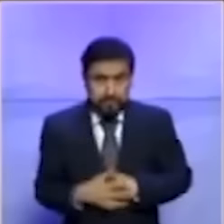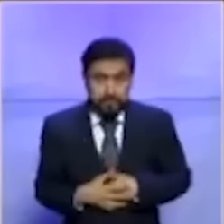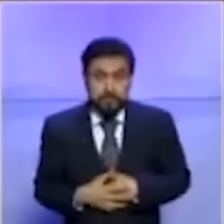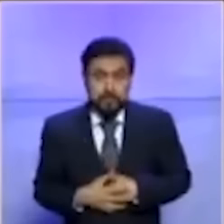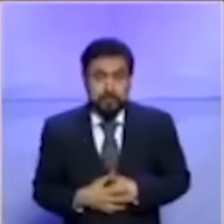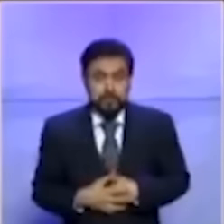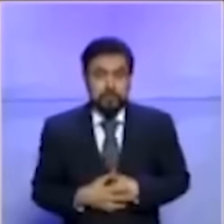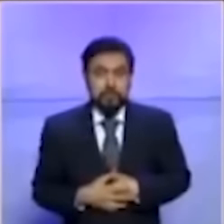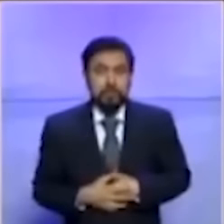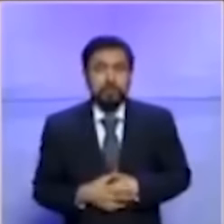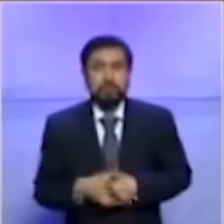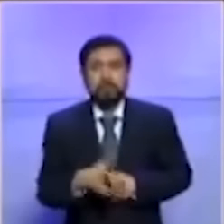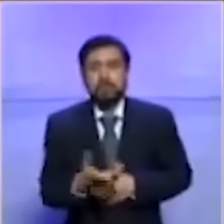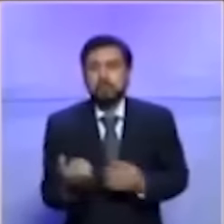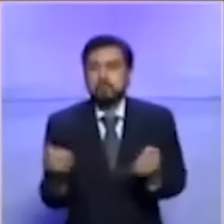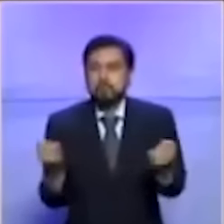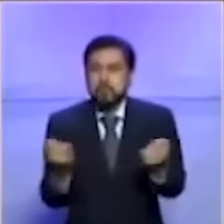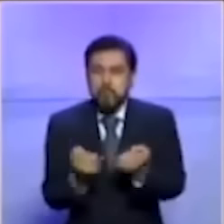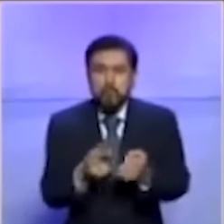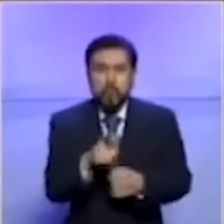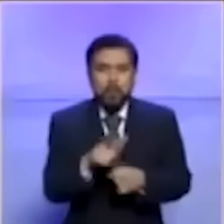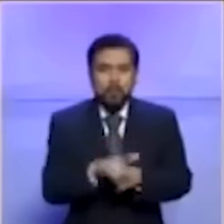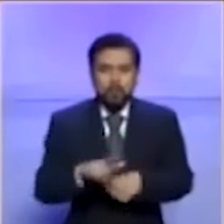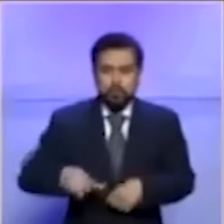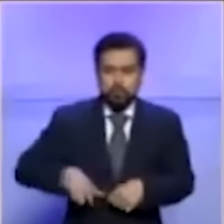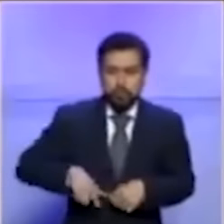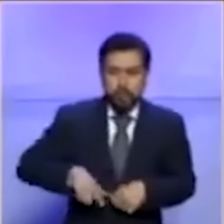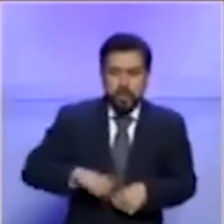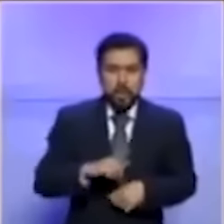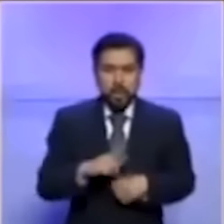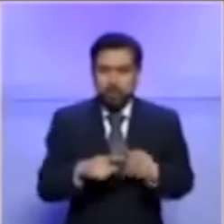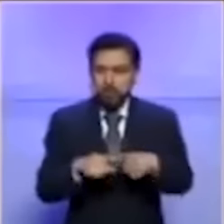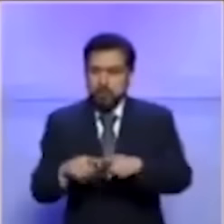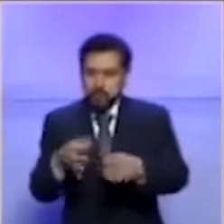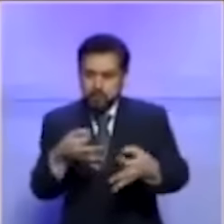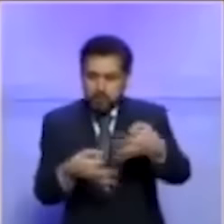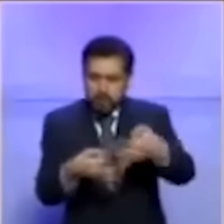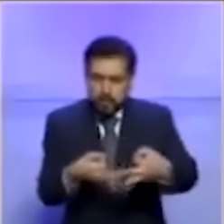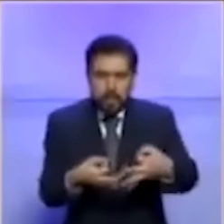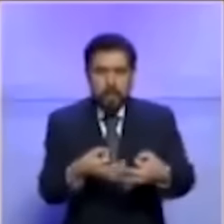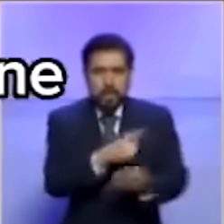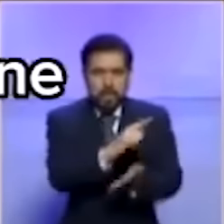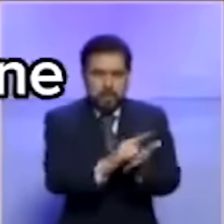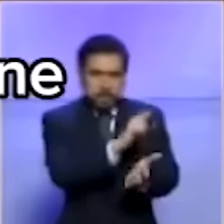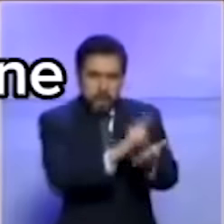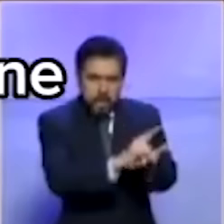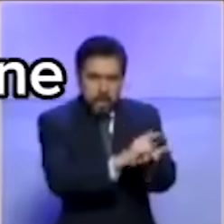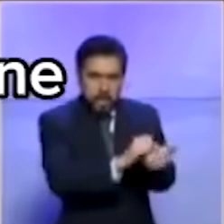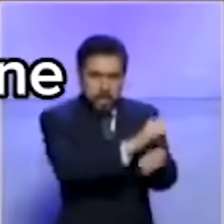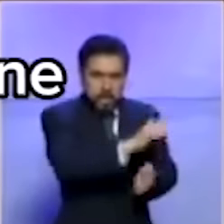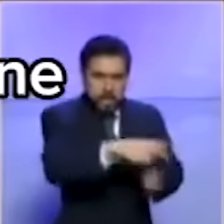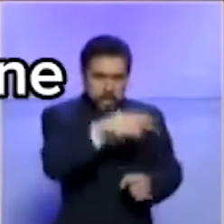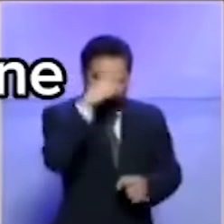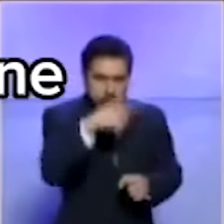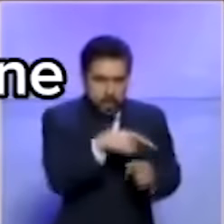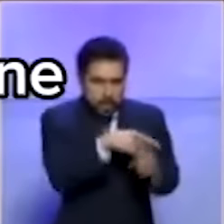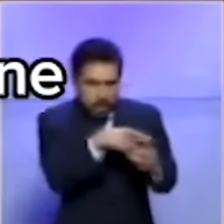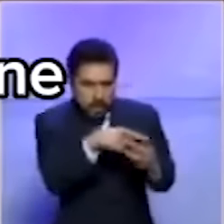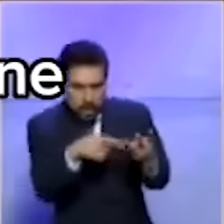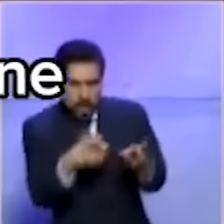poder político y la sujeción a la voluntad Popular expresada en la Constitución es el delicado